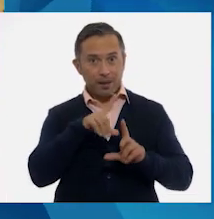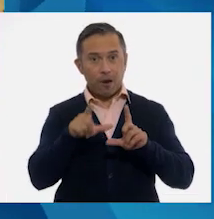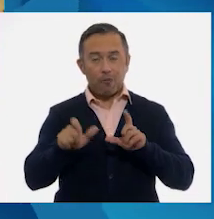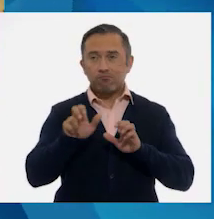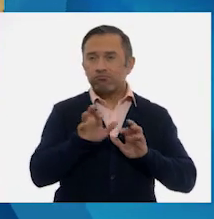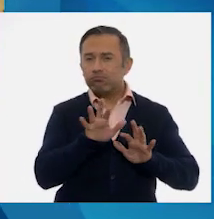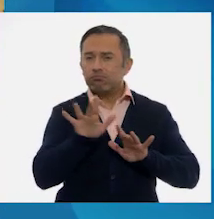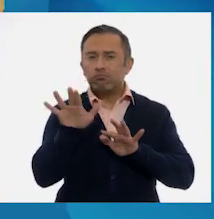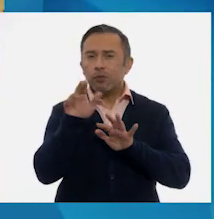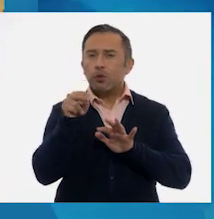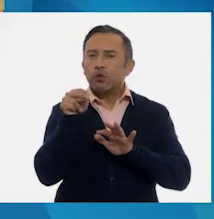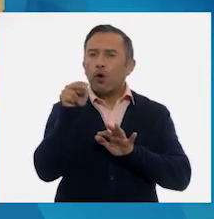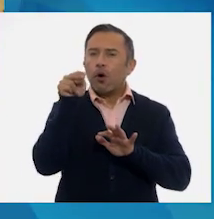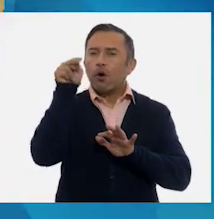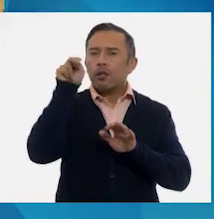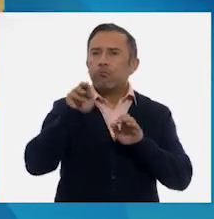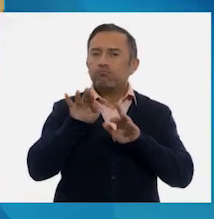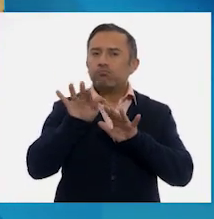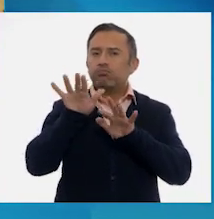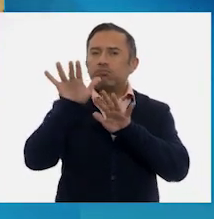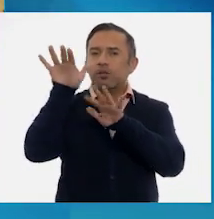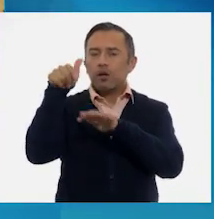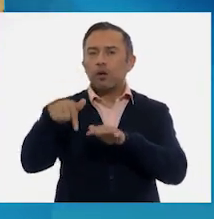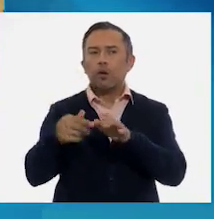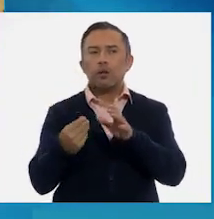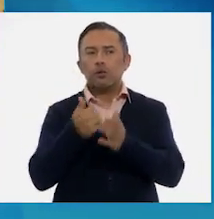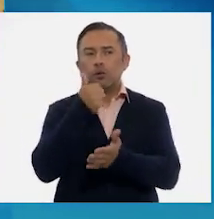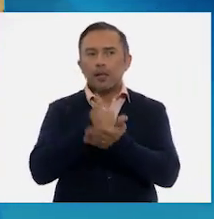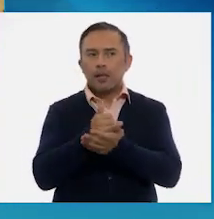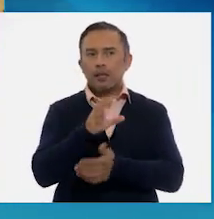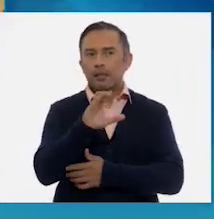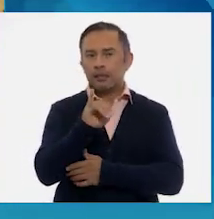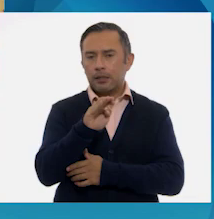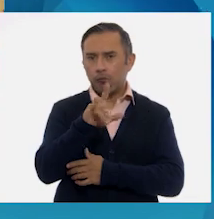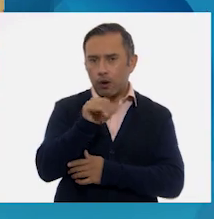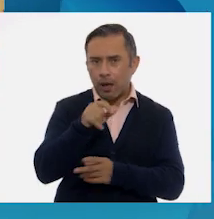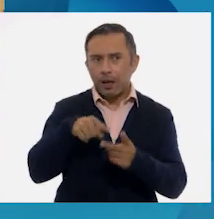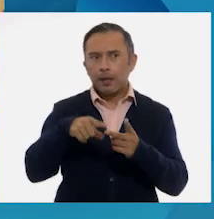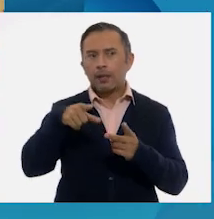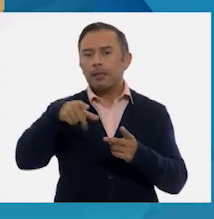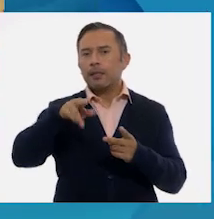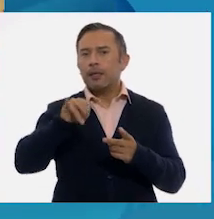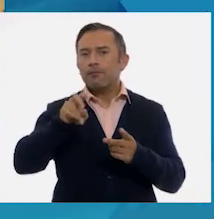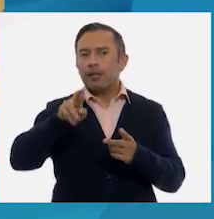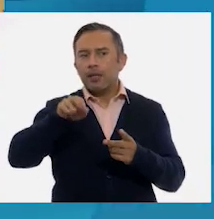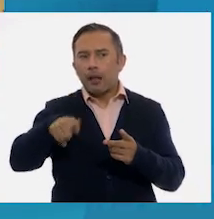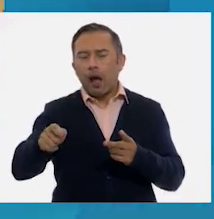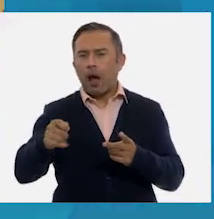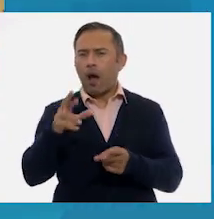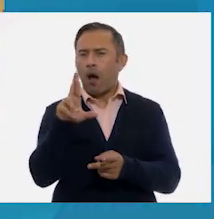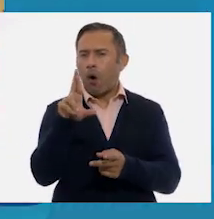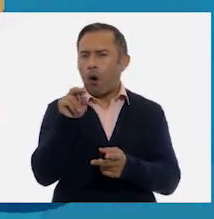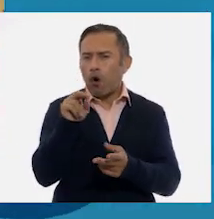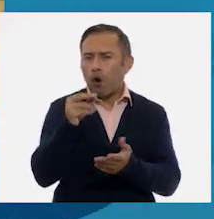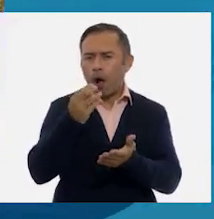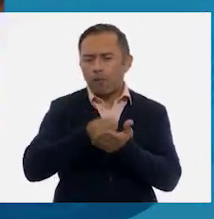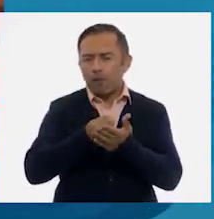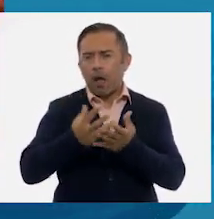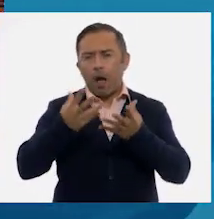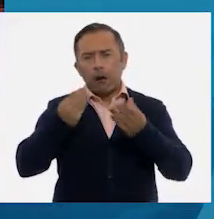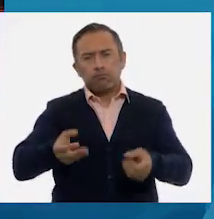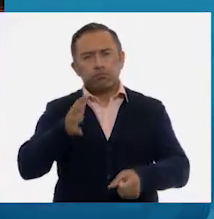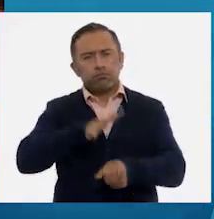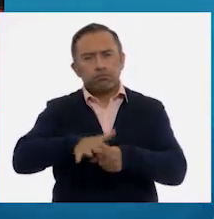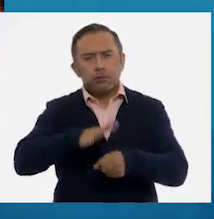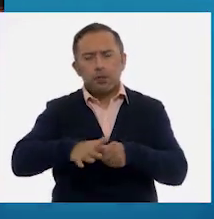la ambición de encontrar las míticas ciudades de Cíbola y Quivira, ricas en oro y piedras preciosas. Como los pueblos